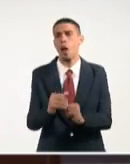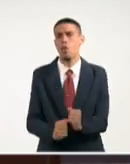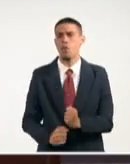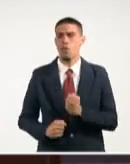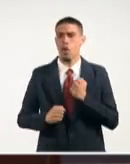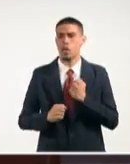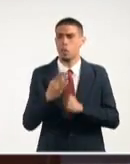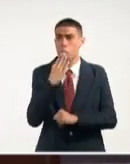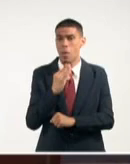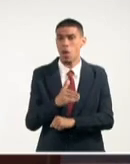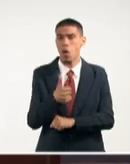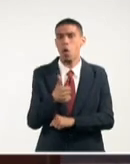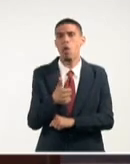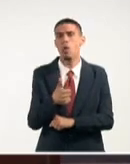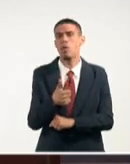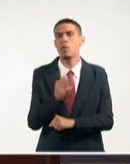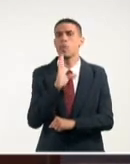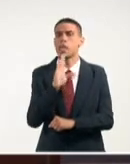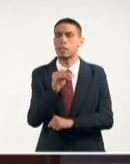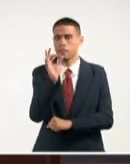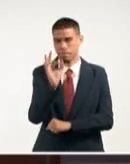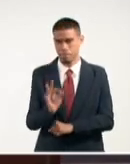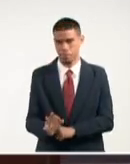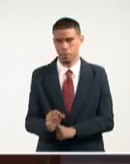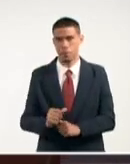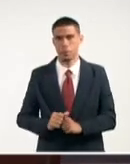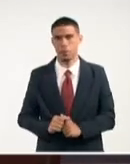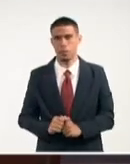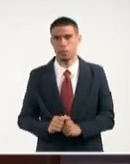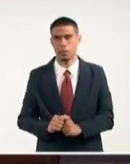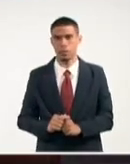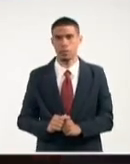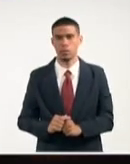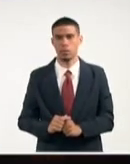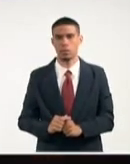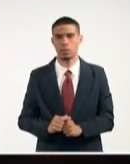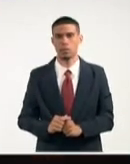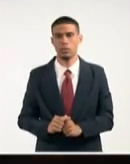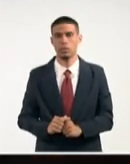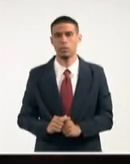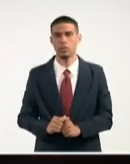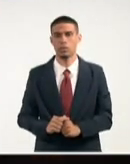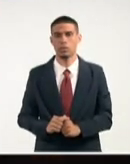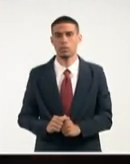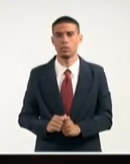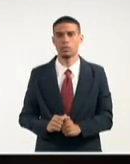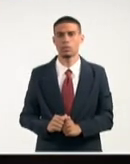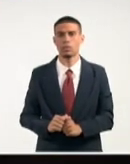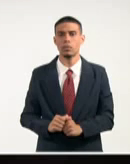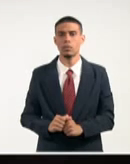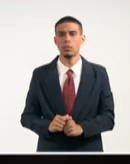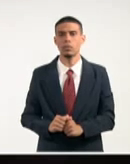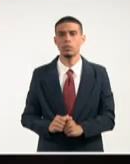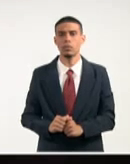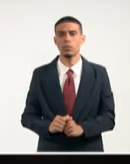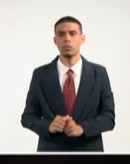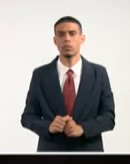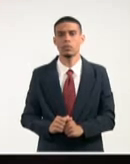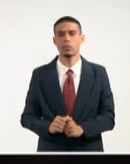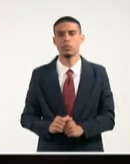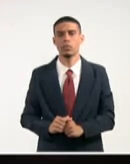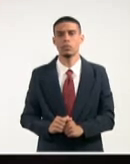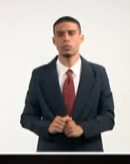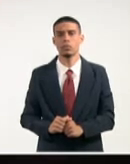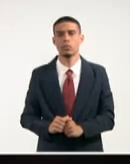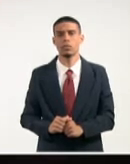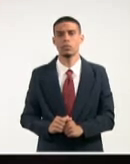está de nuestra parte. Lo anterior no significa en modo alguno que